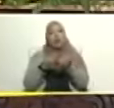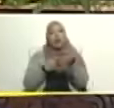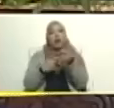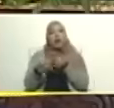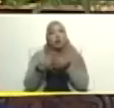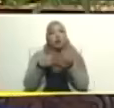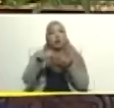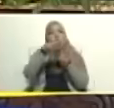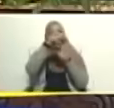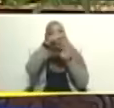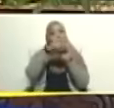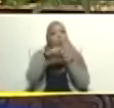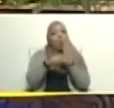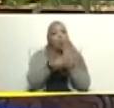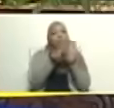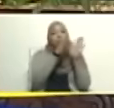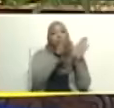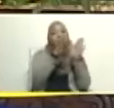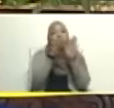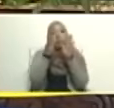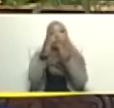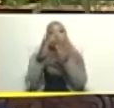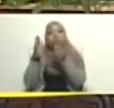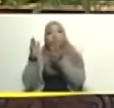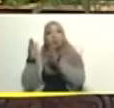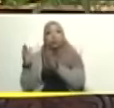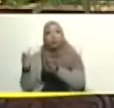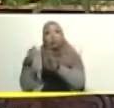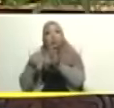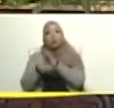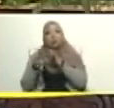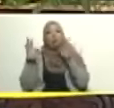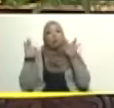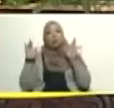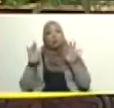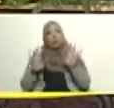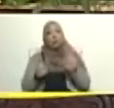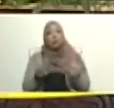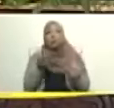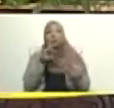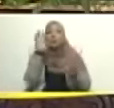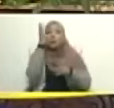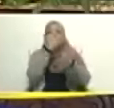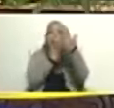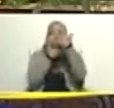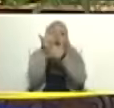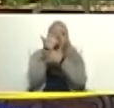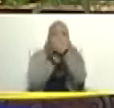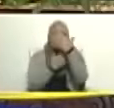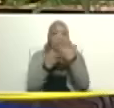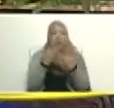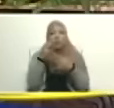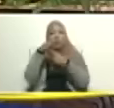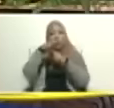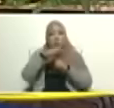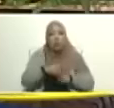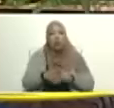regularizar, ordenar lo que hoy es un éxodo desordenado y que está extirpando los